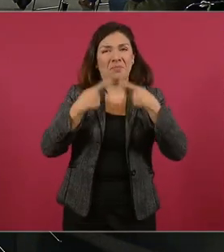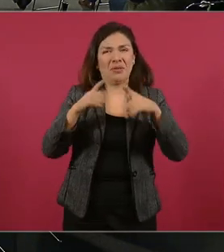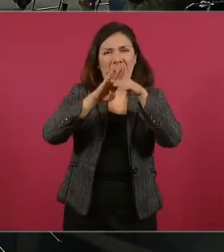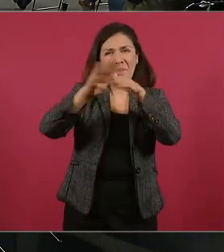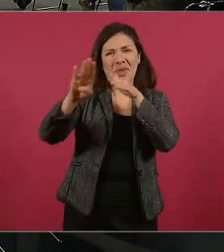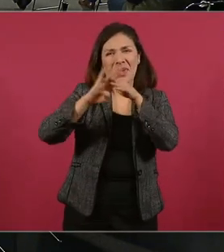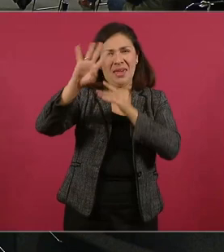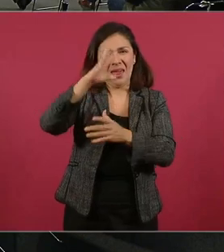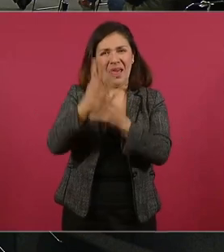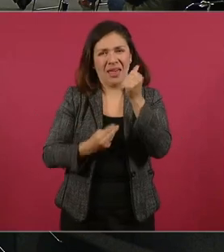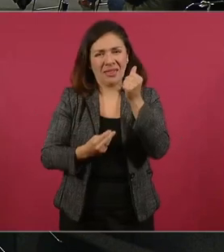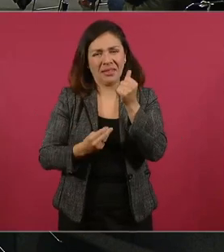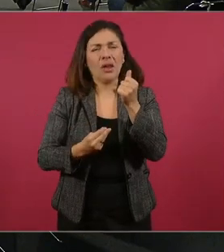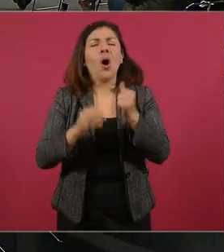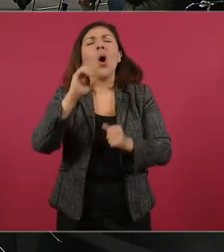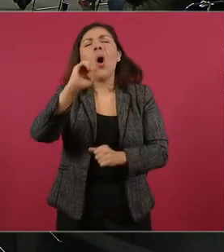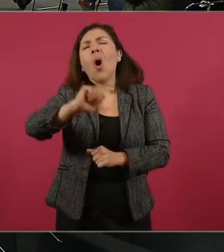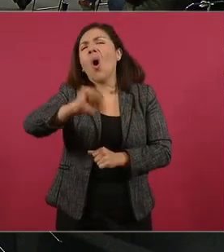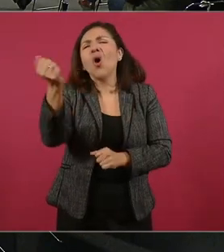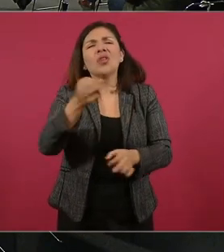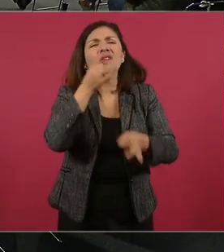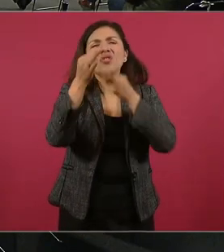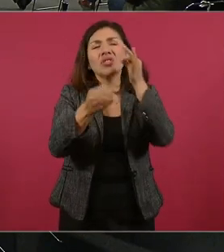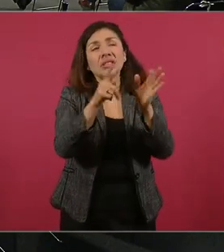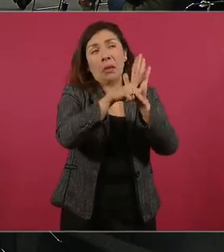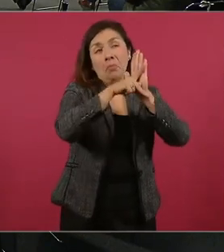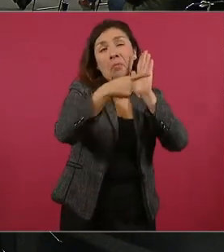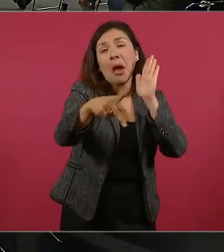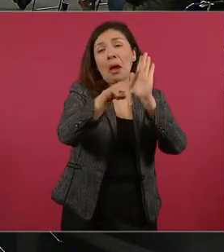migrantes o cualquier otra cosa.